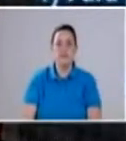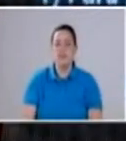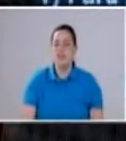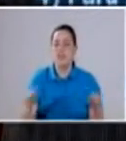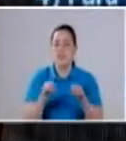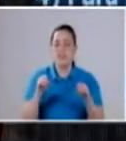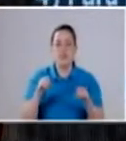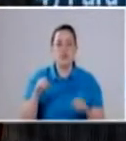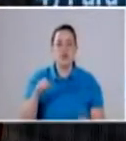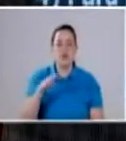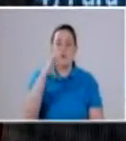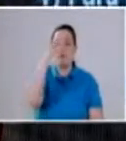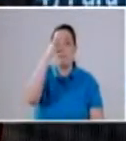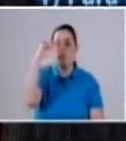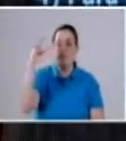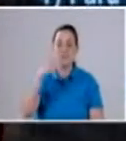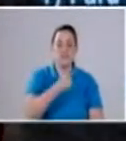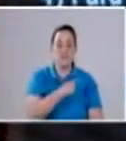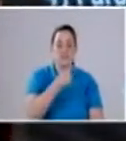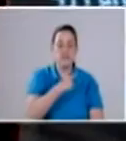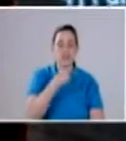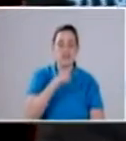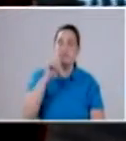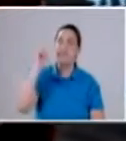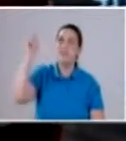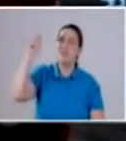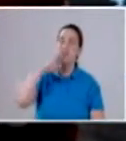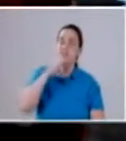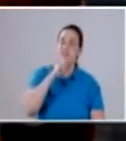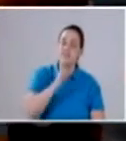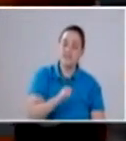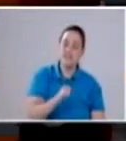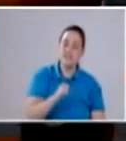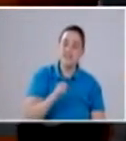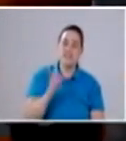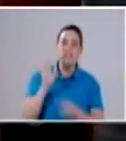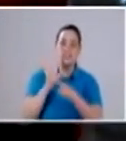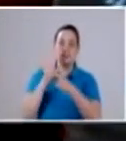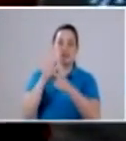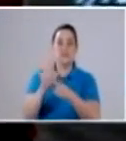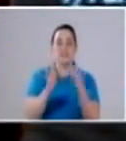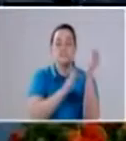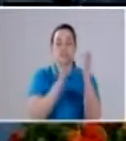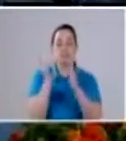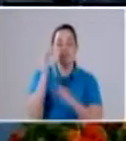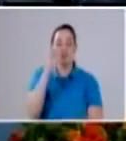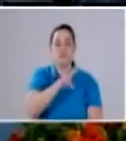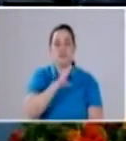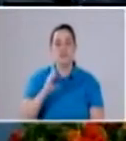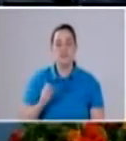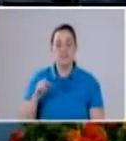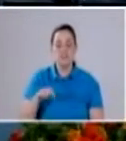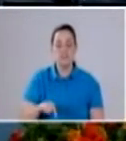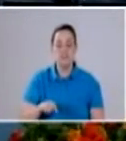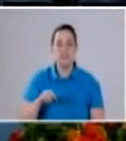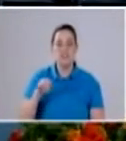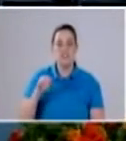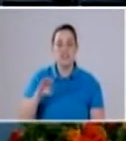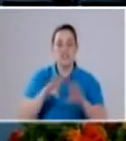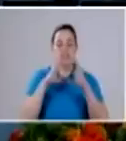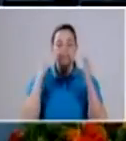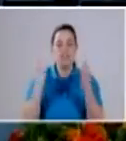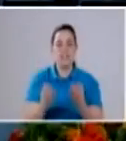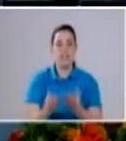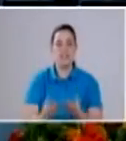pastor, solamente Él es el representante de Jesucristo en la tierra, Él es el verdadero vicario